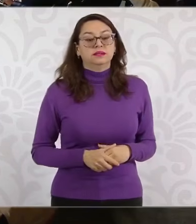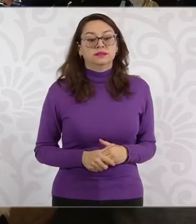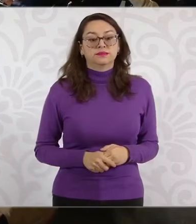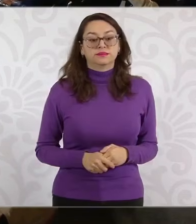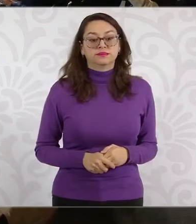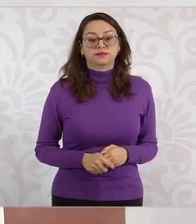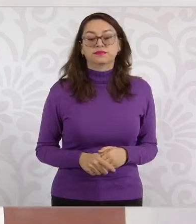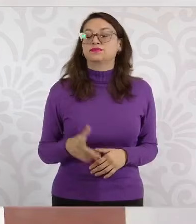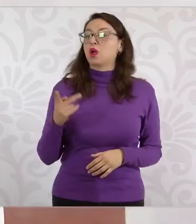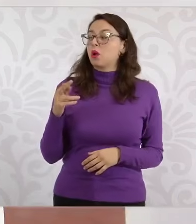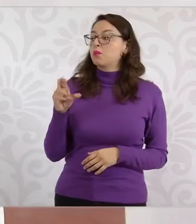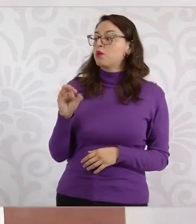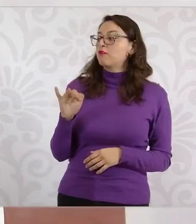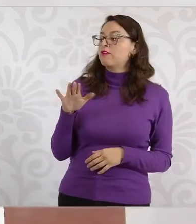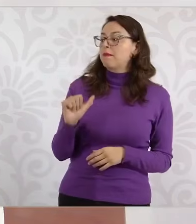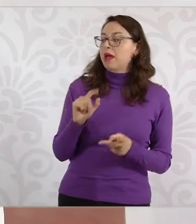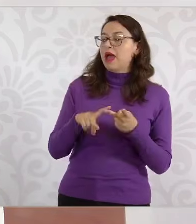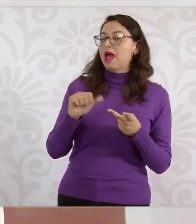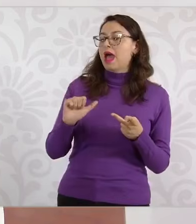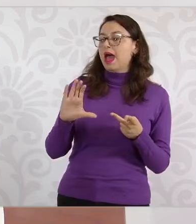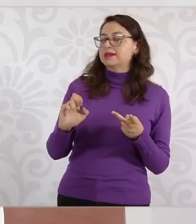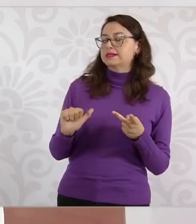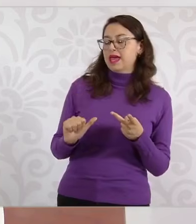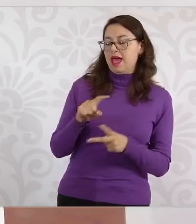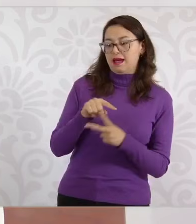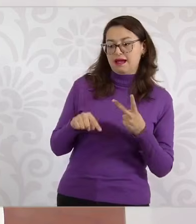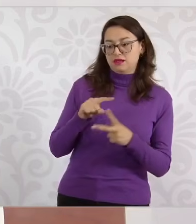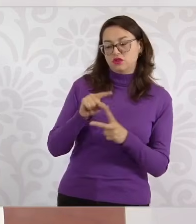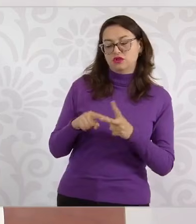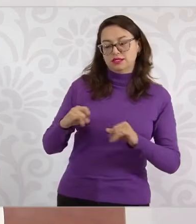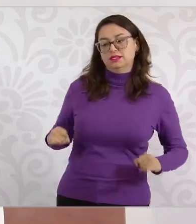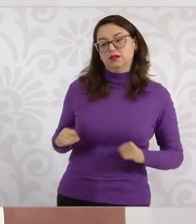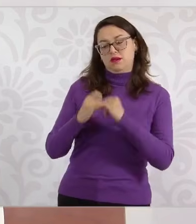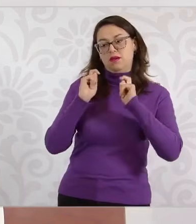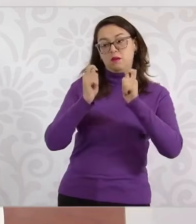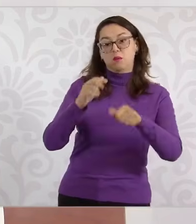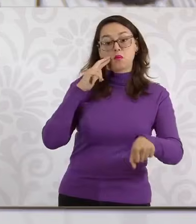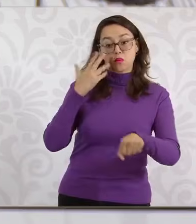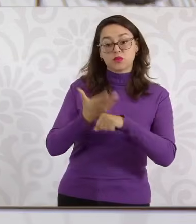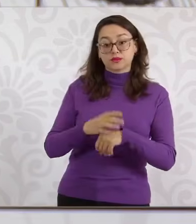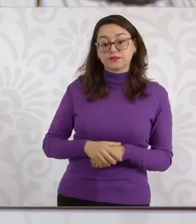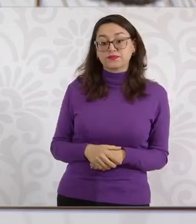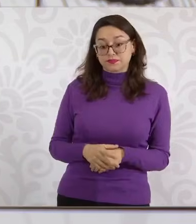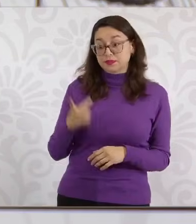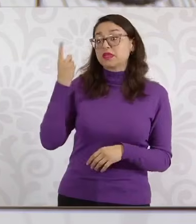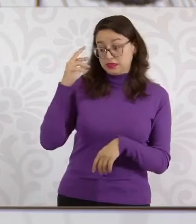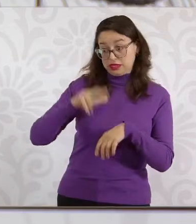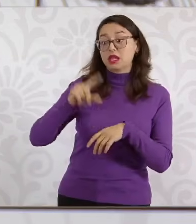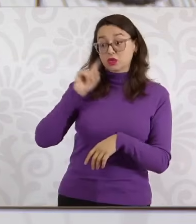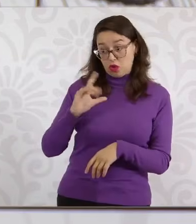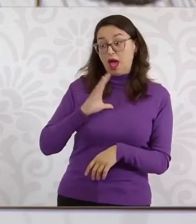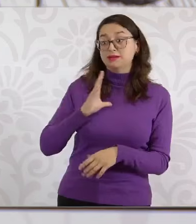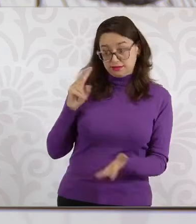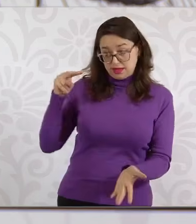Es Profepa y ASEA, son las dos instituciones que determinan. Está ahí la directora de la ASEA, la nueva